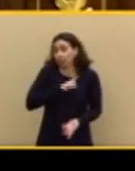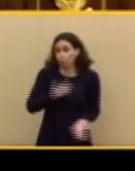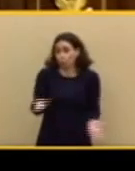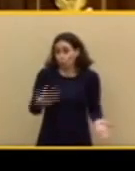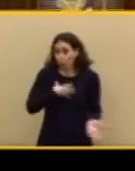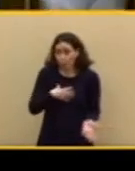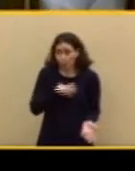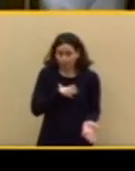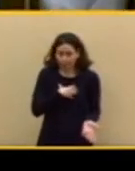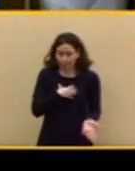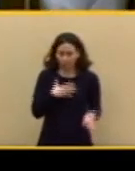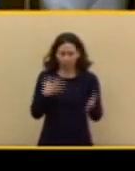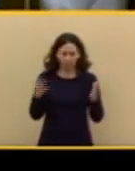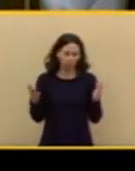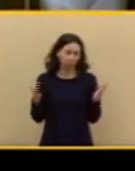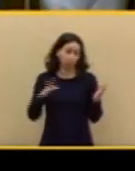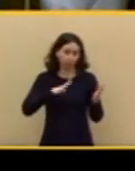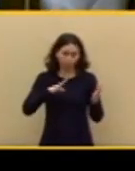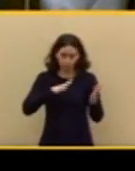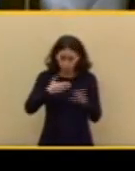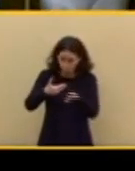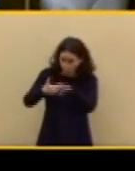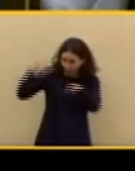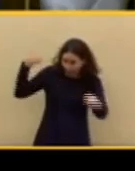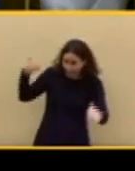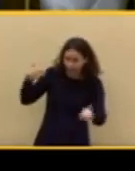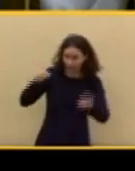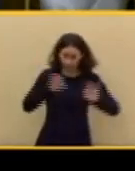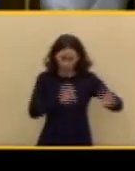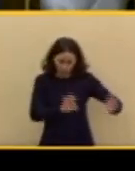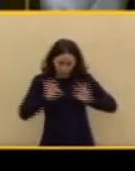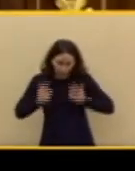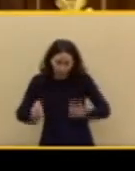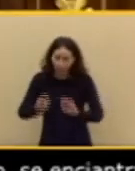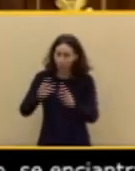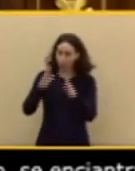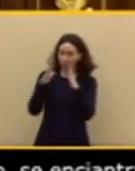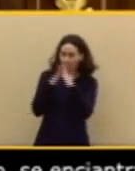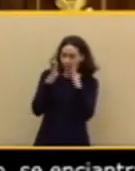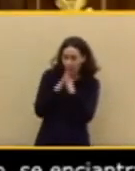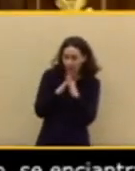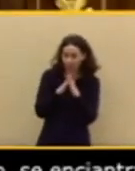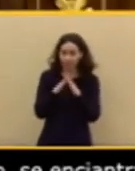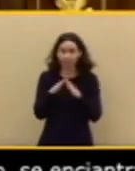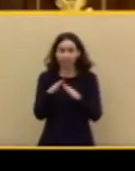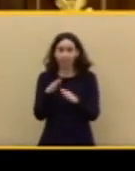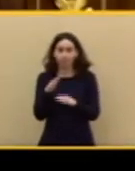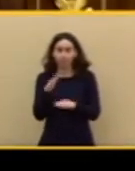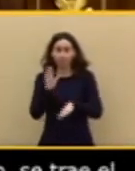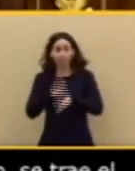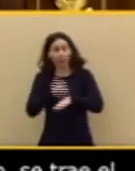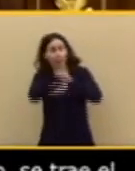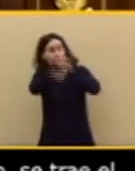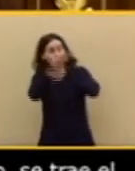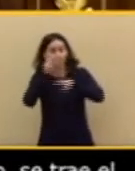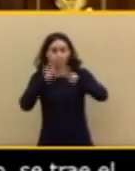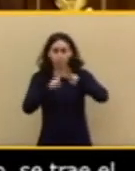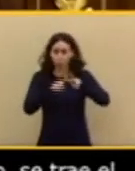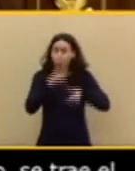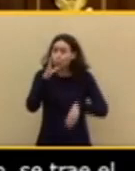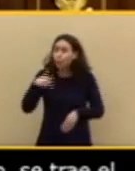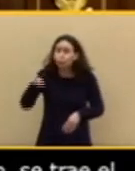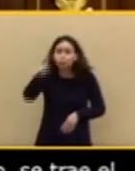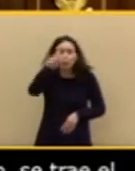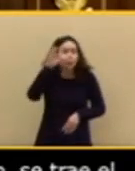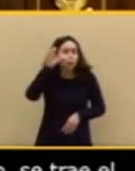multinacionales con unas condiciones fiscales inaceptables y que están promoviendo todo el día a los chavales